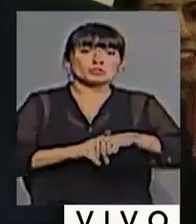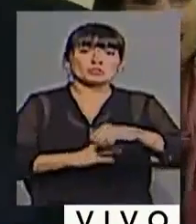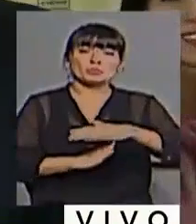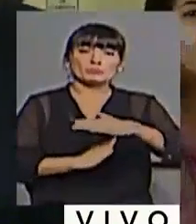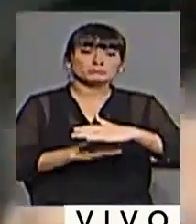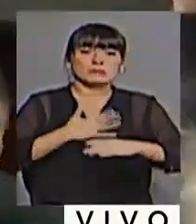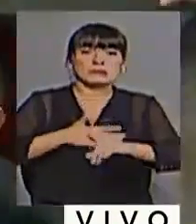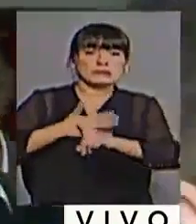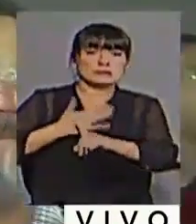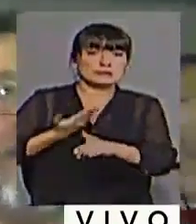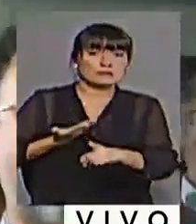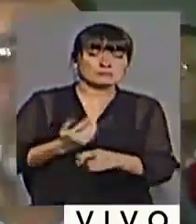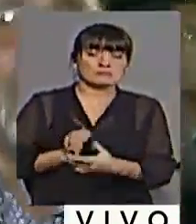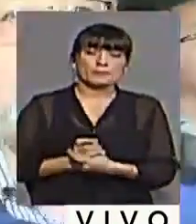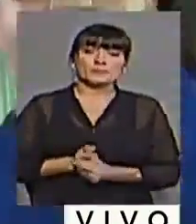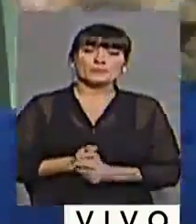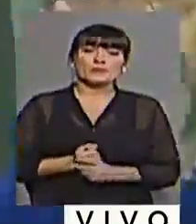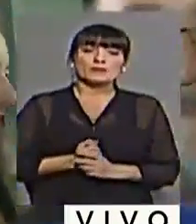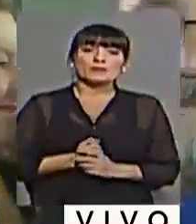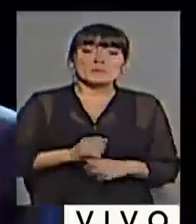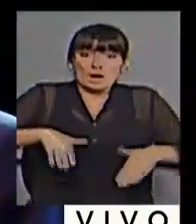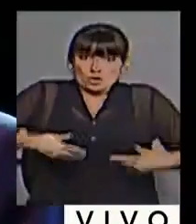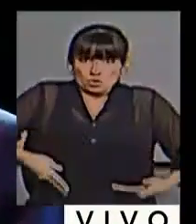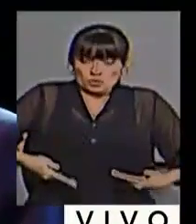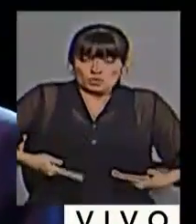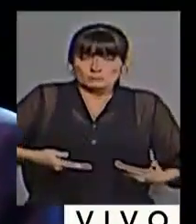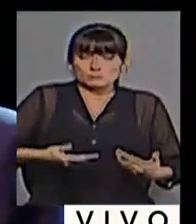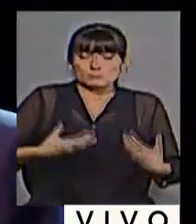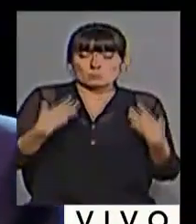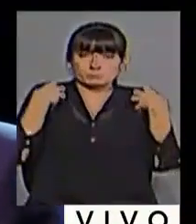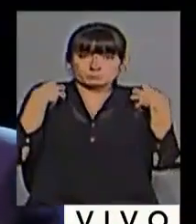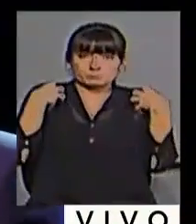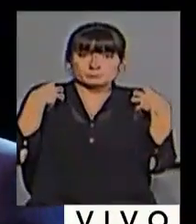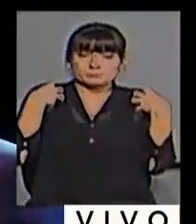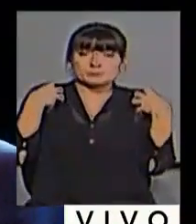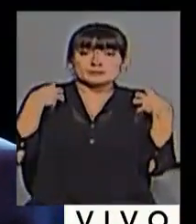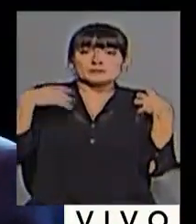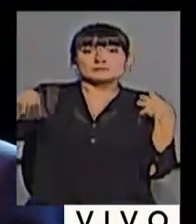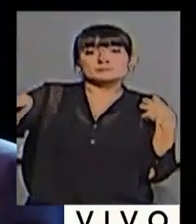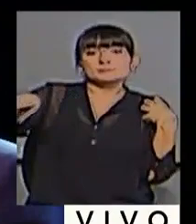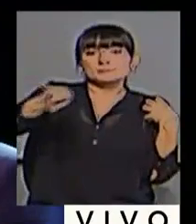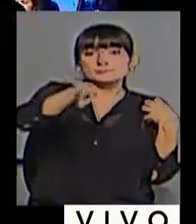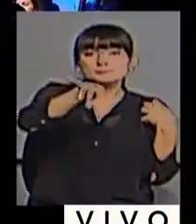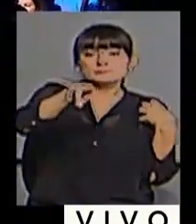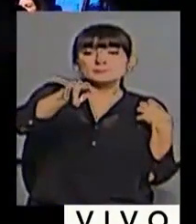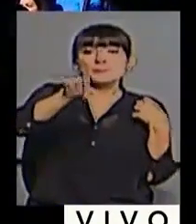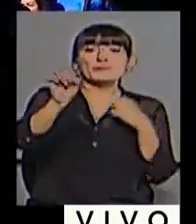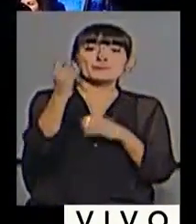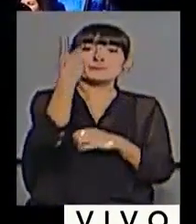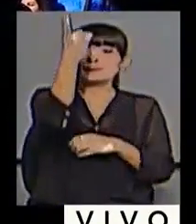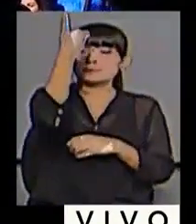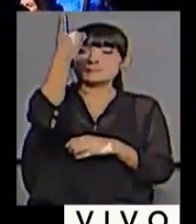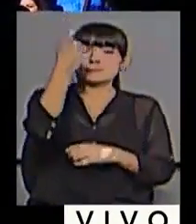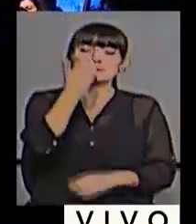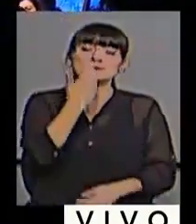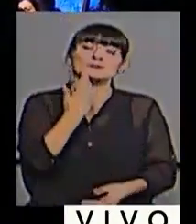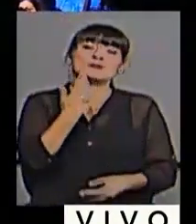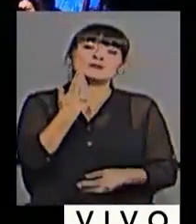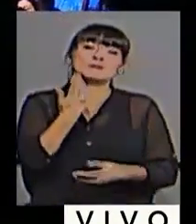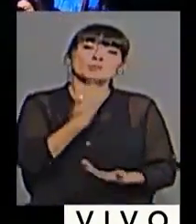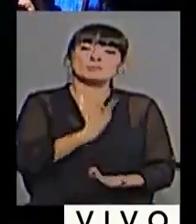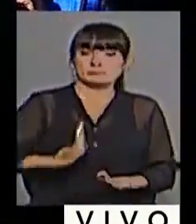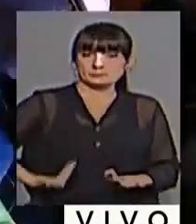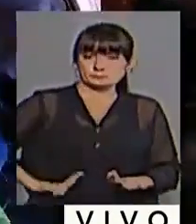conveniente. Pero ahora nuestra tarea es llevarlo a la primera magistratura del país con un